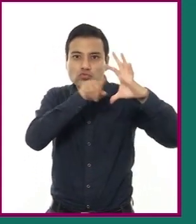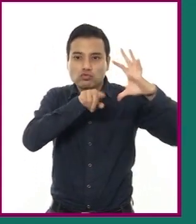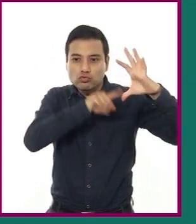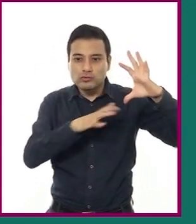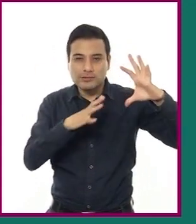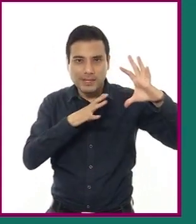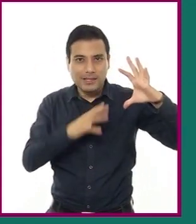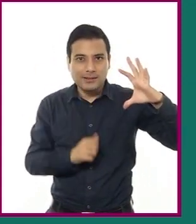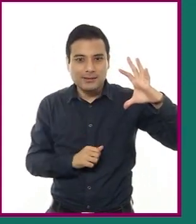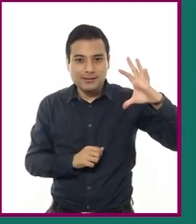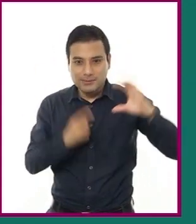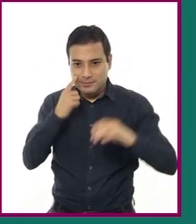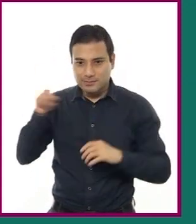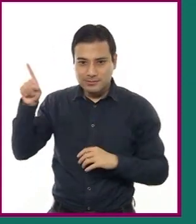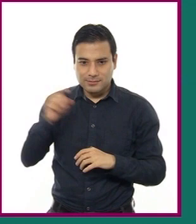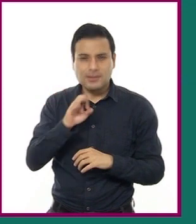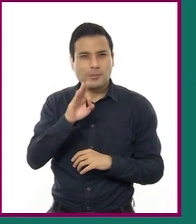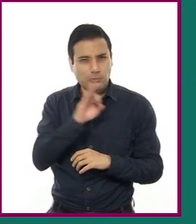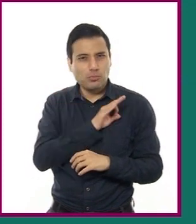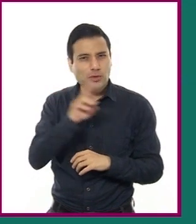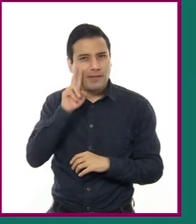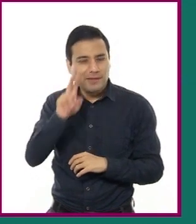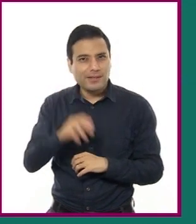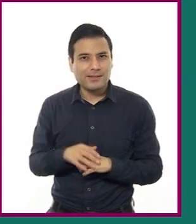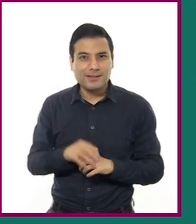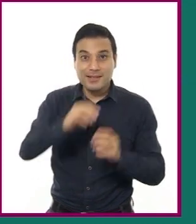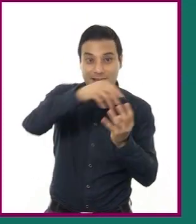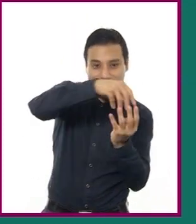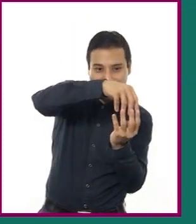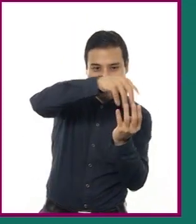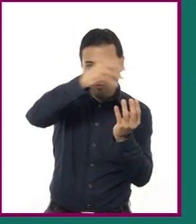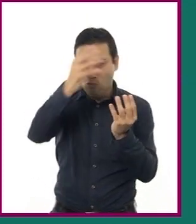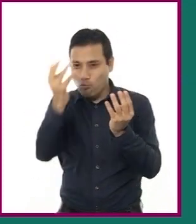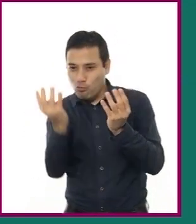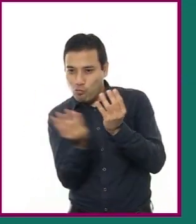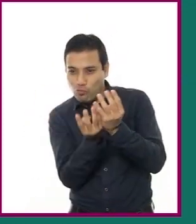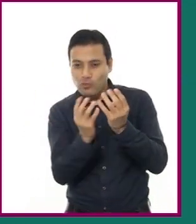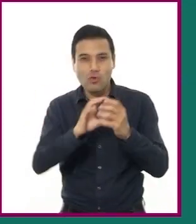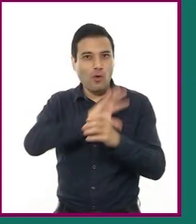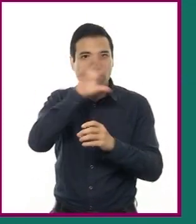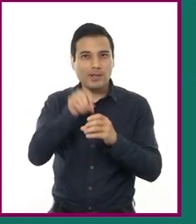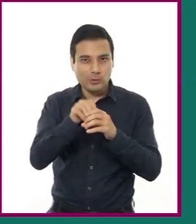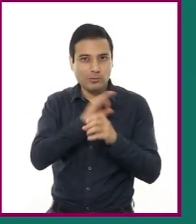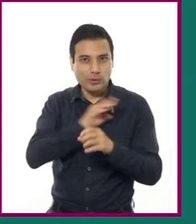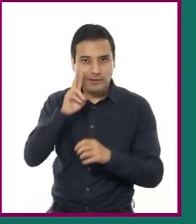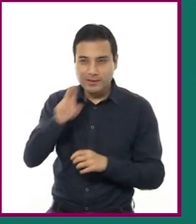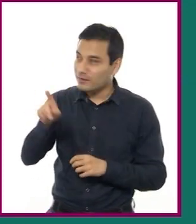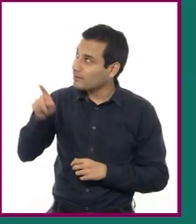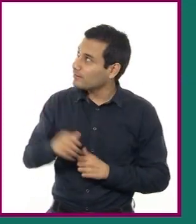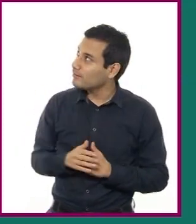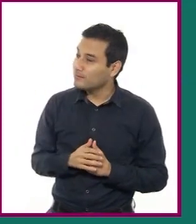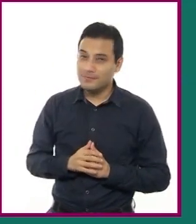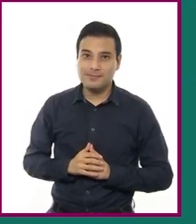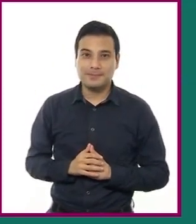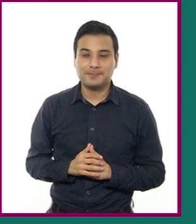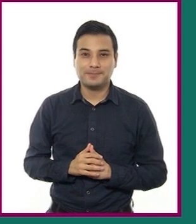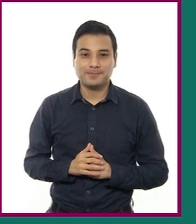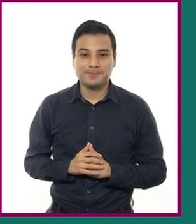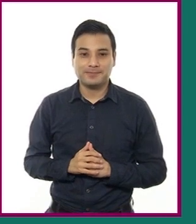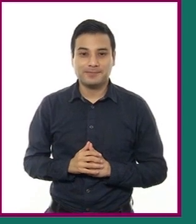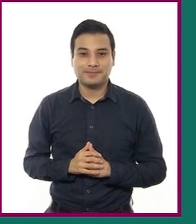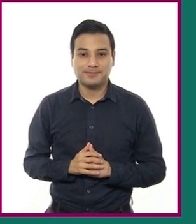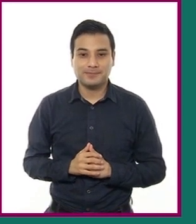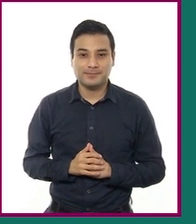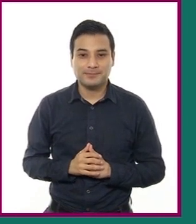sí podemos ver el círculo del arco iris completo, por la perspectiva que debe tener el observador. Lo